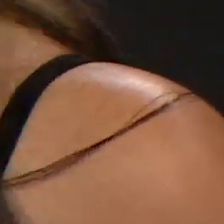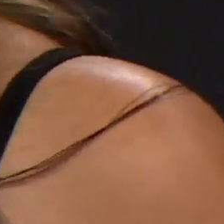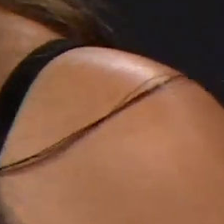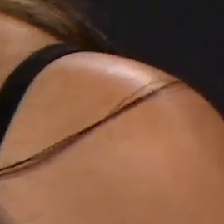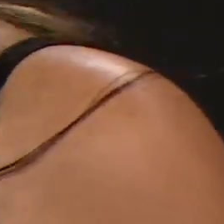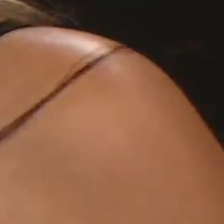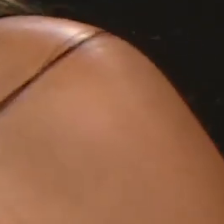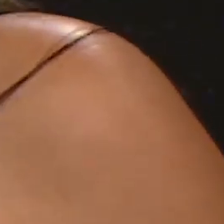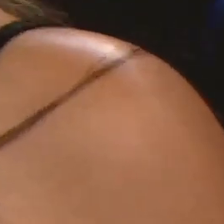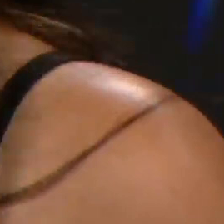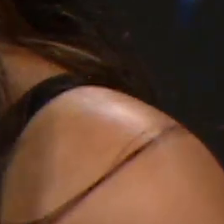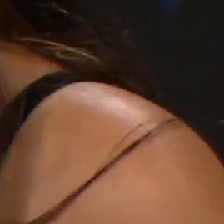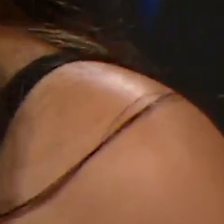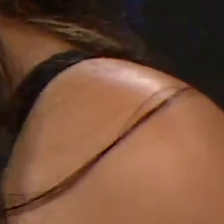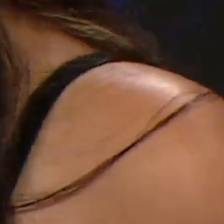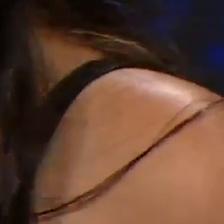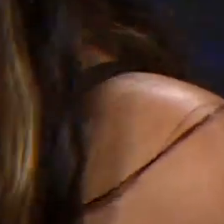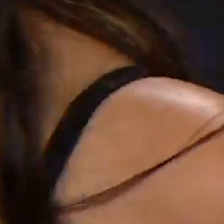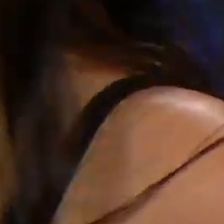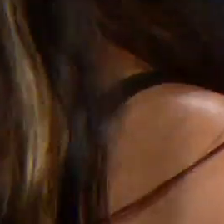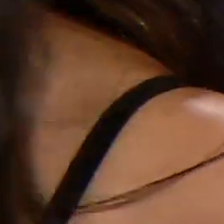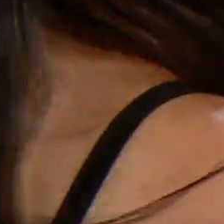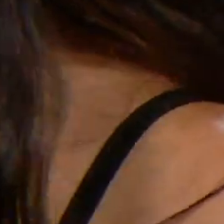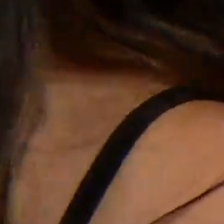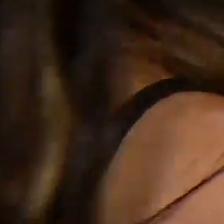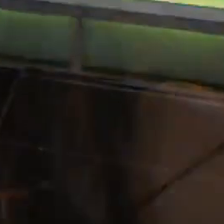musculoso y seductor, honrado.